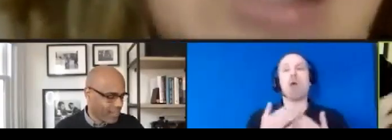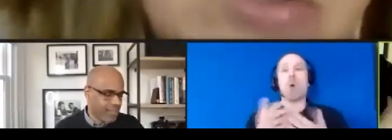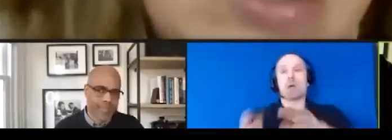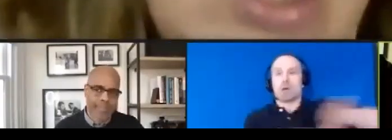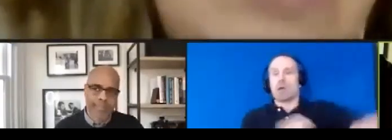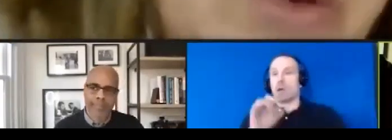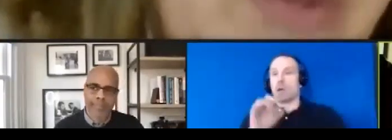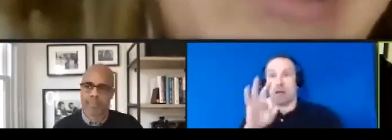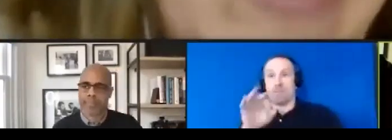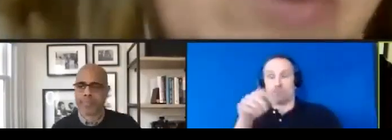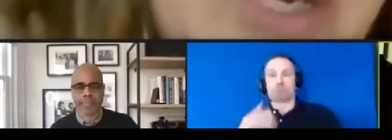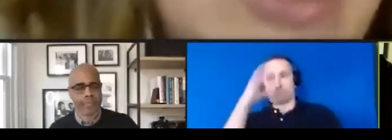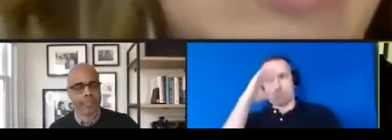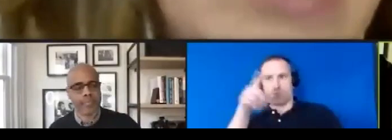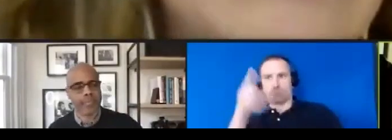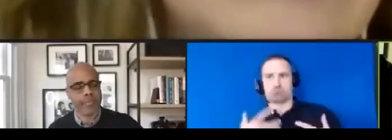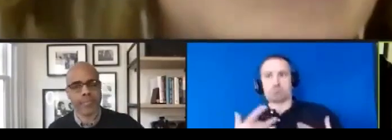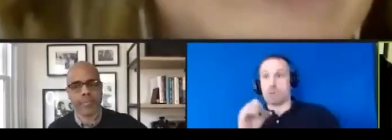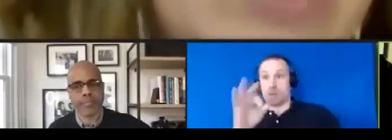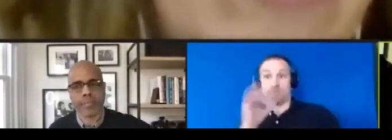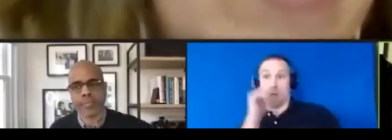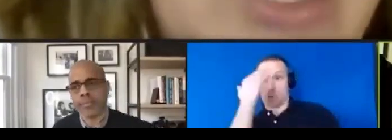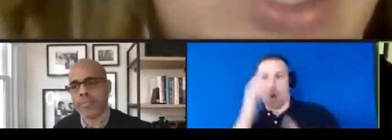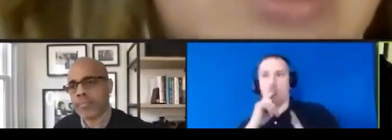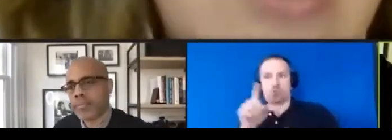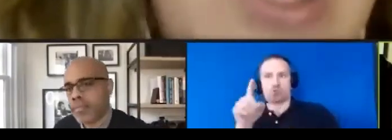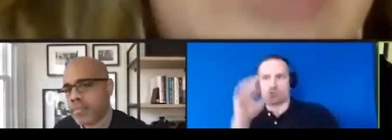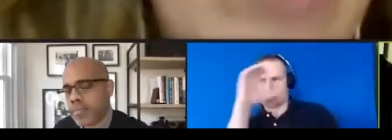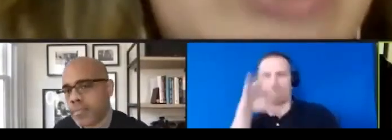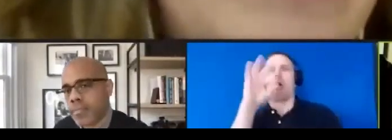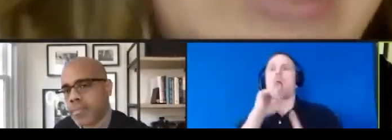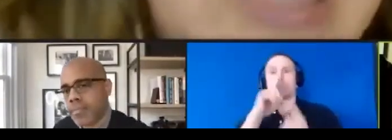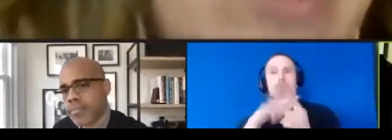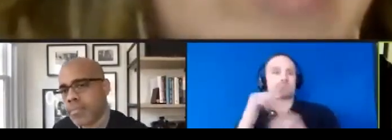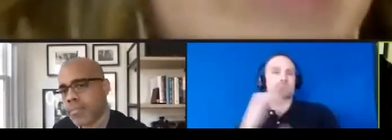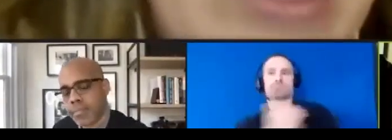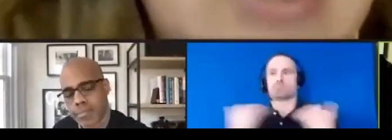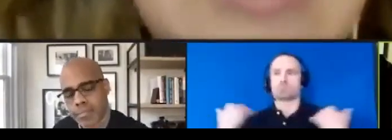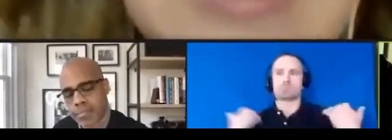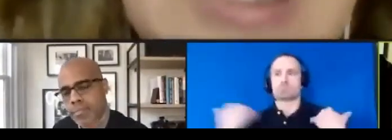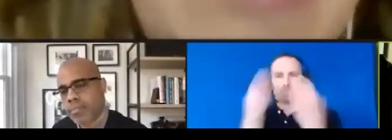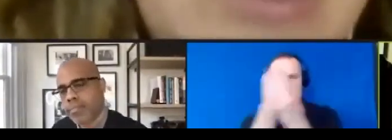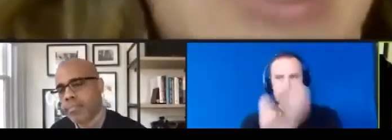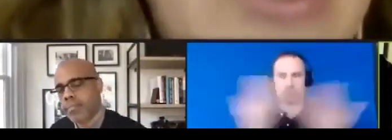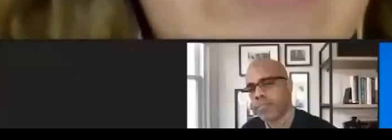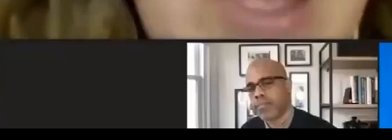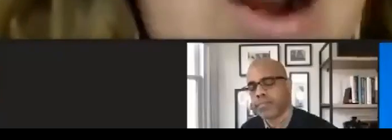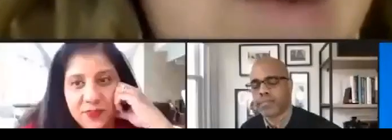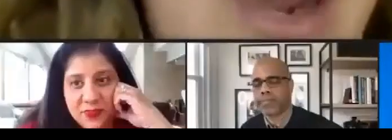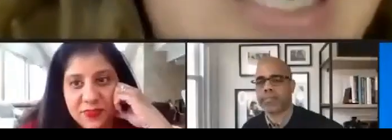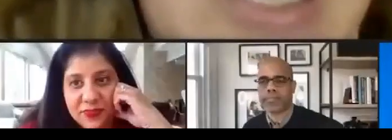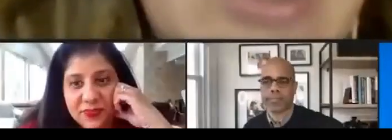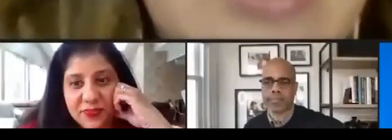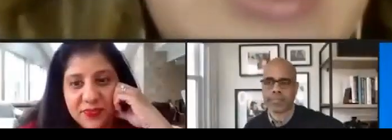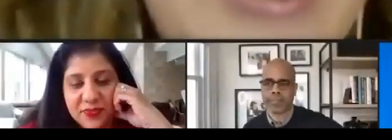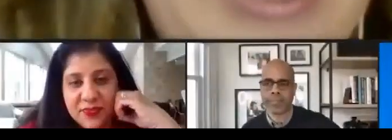respuesta que vas a encontrar eso y no nos van a traer después por ejemplo como la semana pasada preguntamos sobre las razas